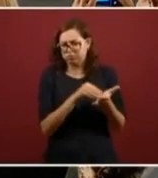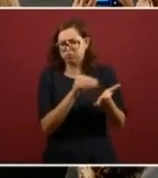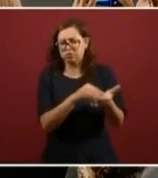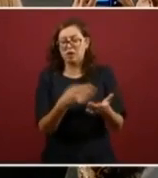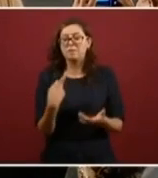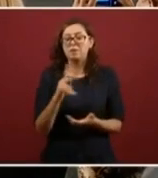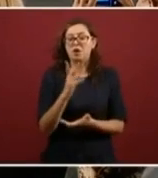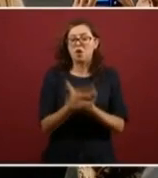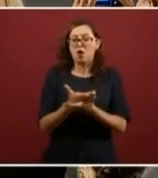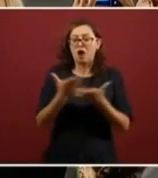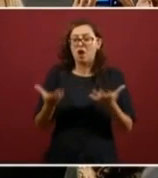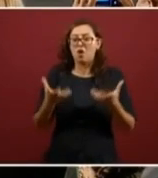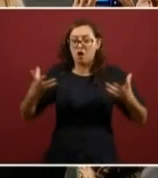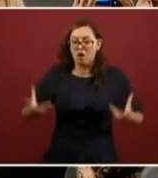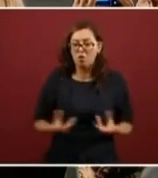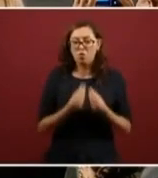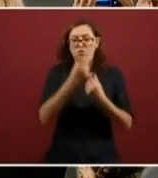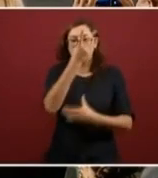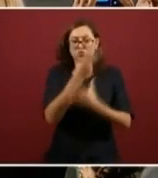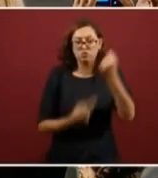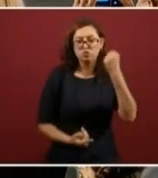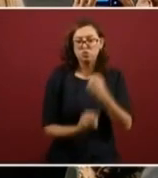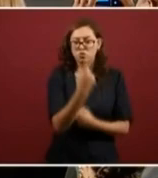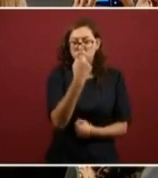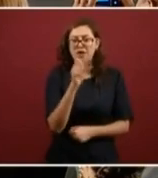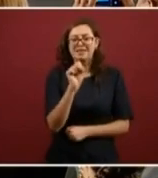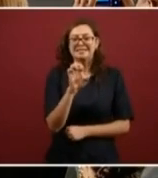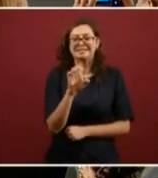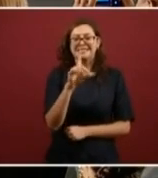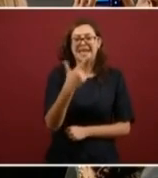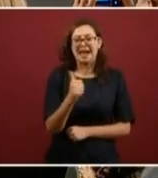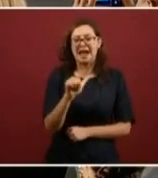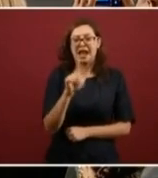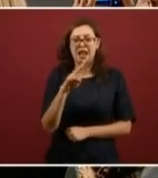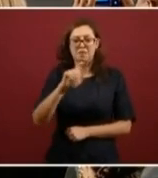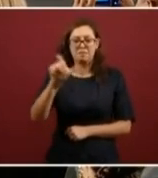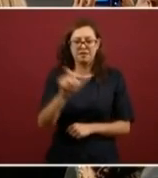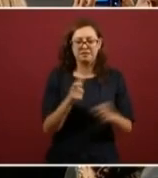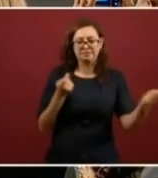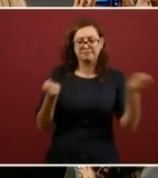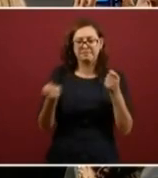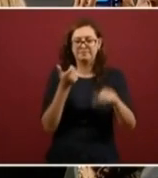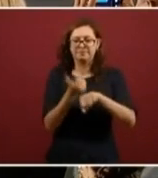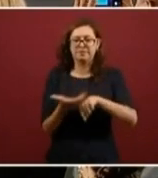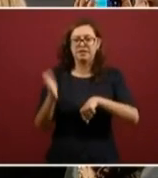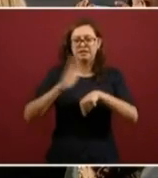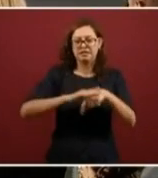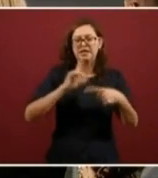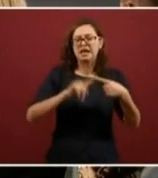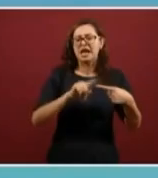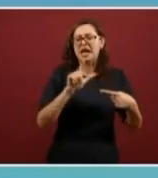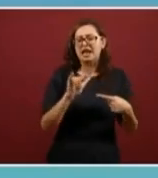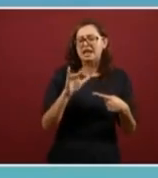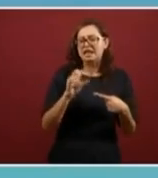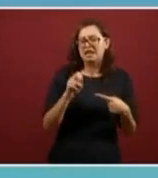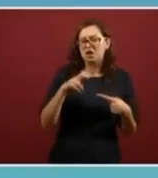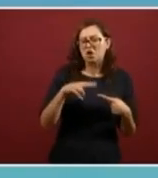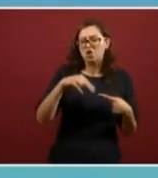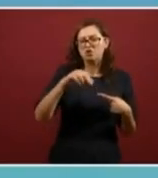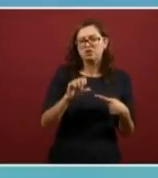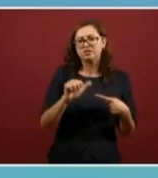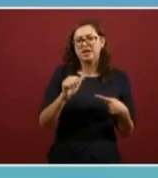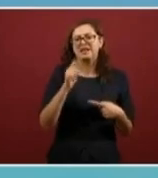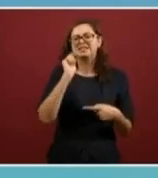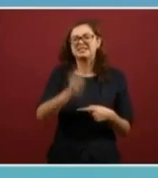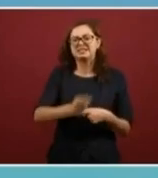Segalmex. Como sabemos, Diconsa se encarga de la canasta básica. Es una gran